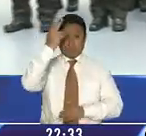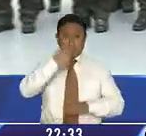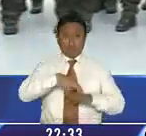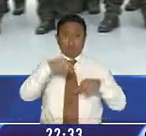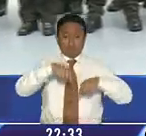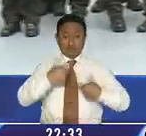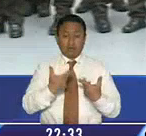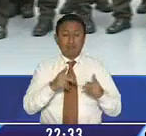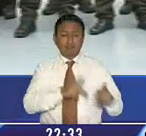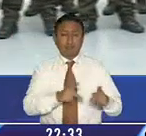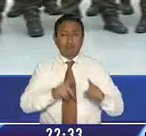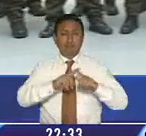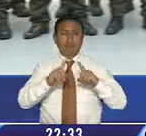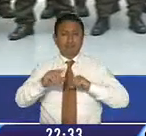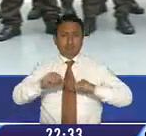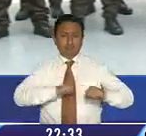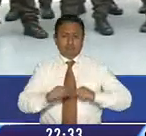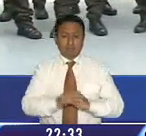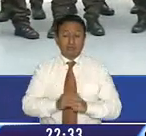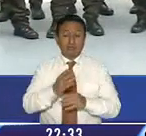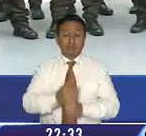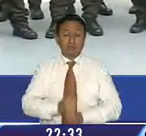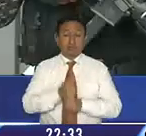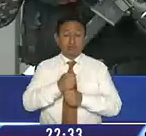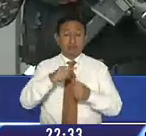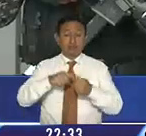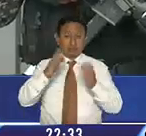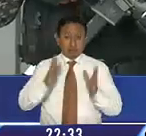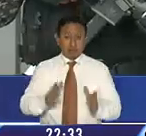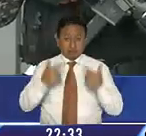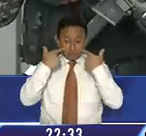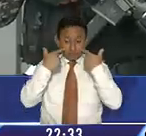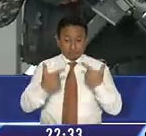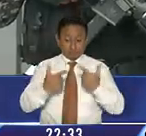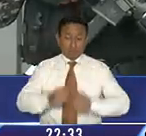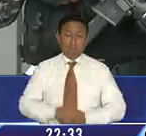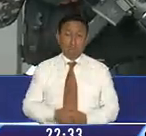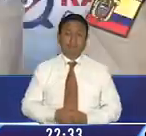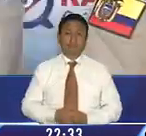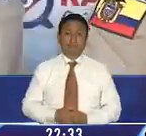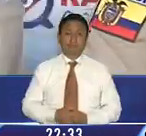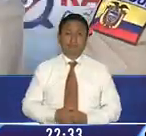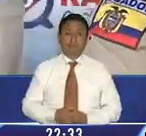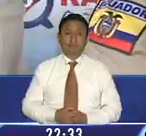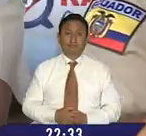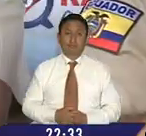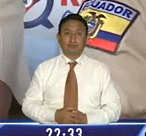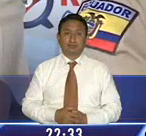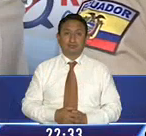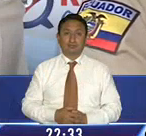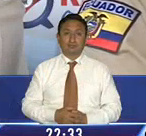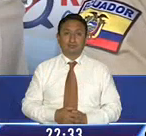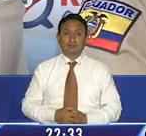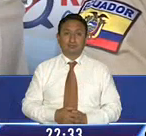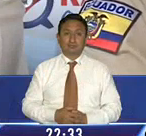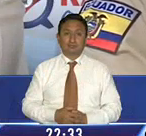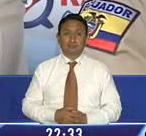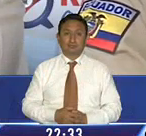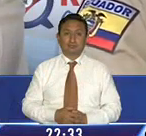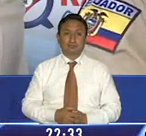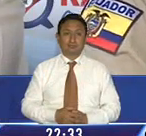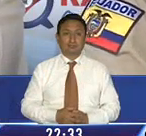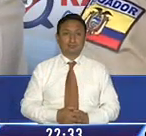preparará varios operativos para resguardar la seguridad de los quiteños durante estos días de asueto. Para el despliegue del